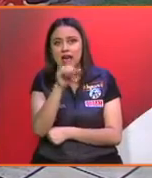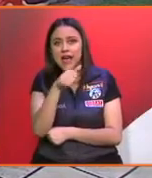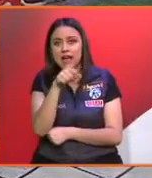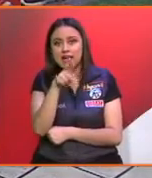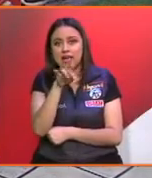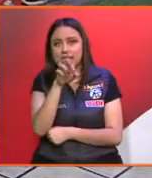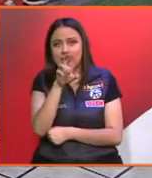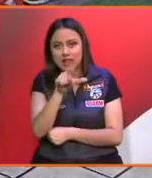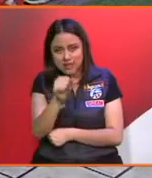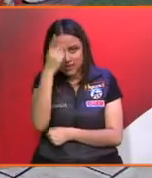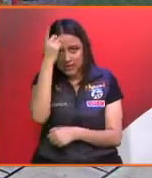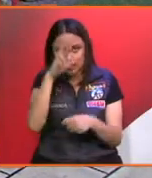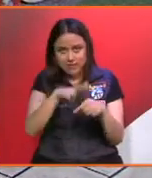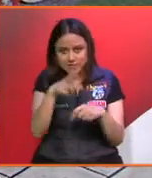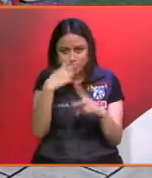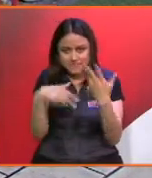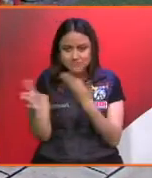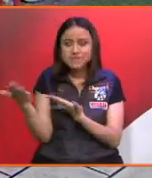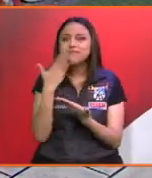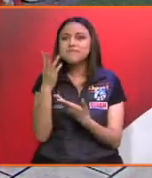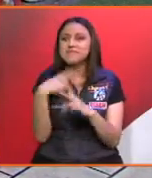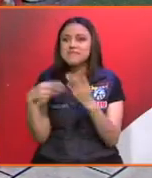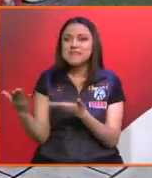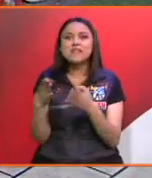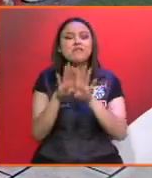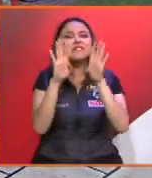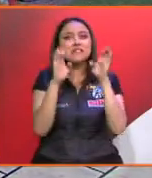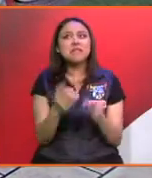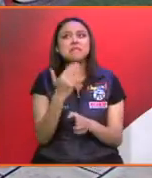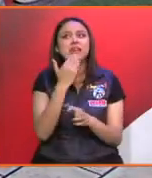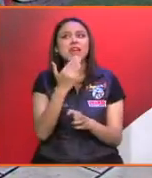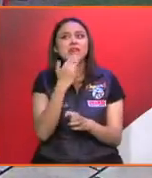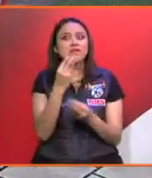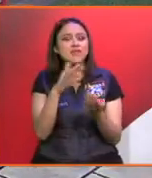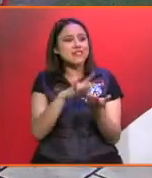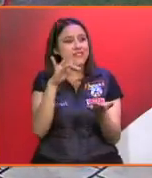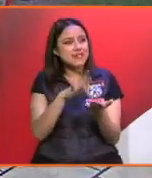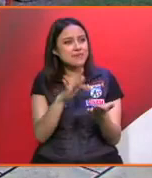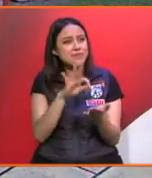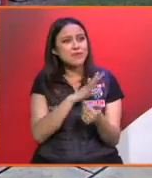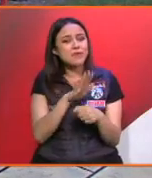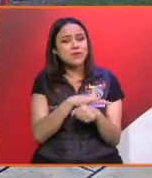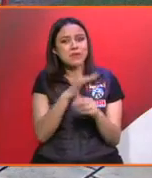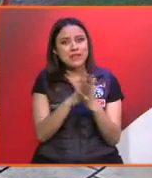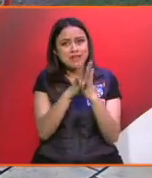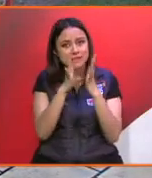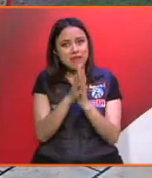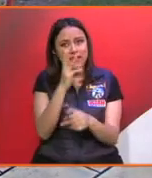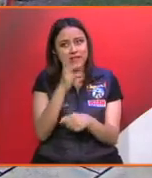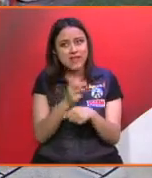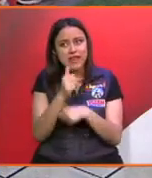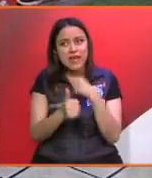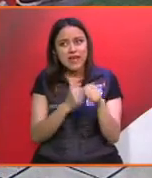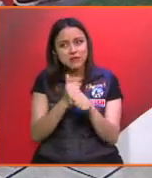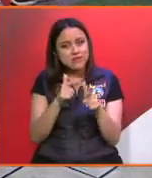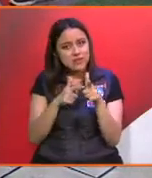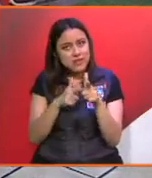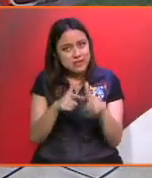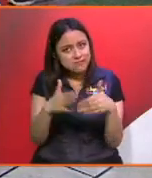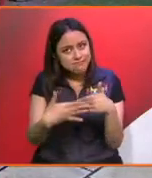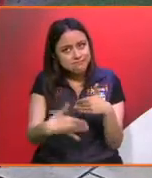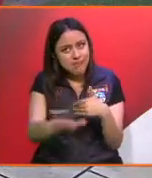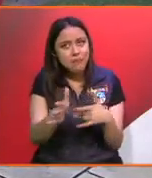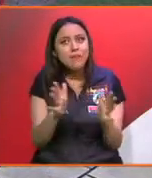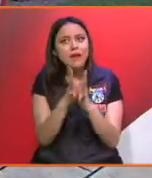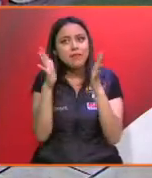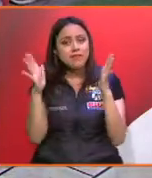esta guardería. Bienvenida, ¿cómo se encuentra? Muy bien, muchas gracias por participar. Es nuestro tercer año consecutivo que estamos